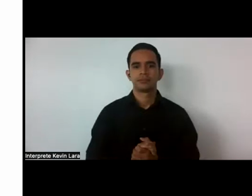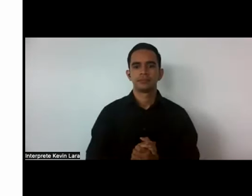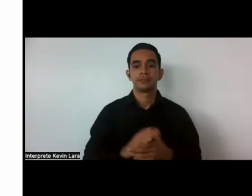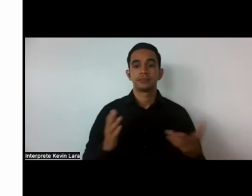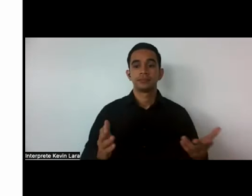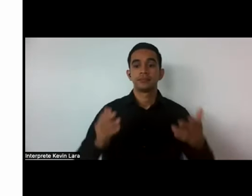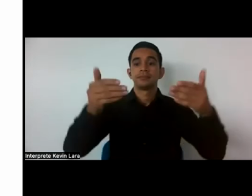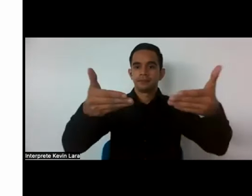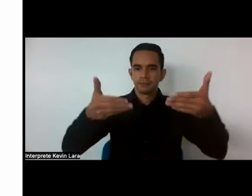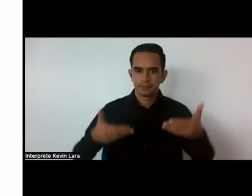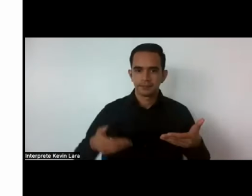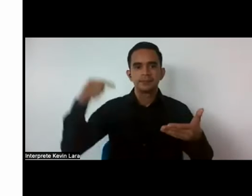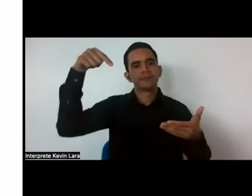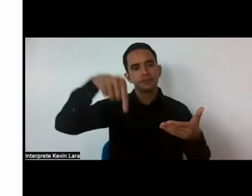emociones.